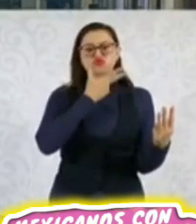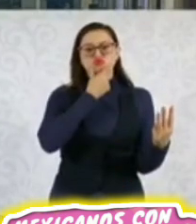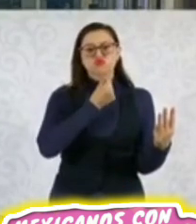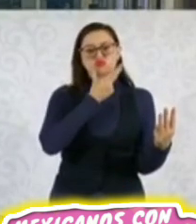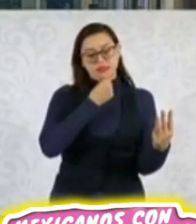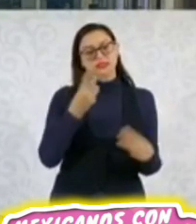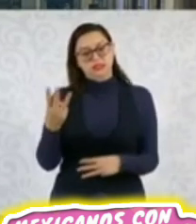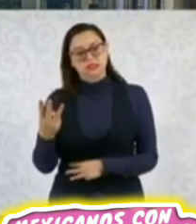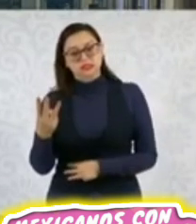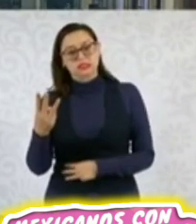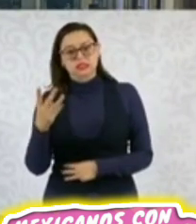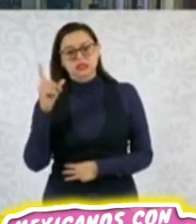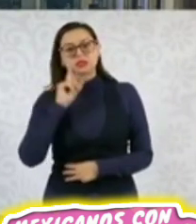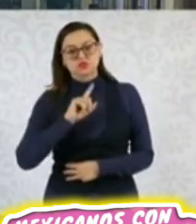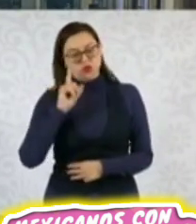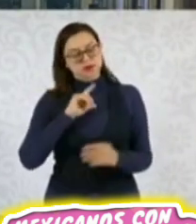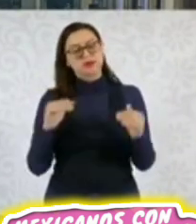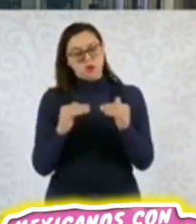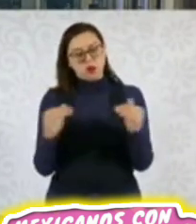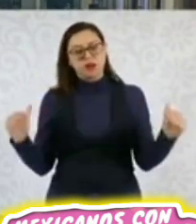mujeres para la paridad.